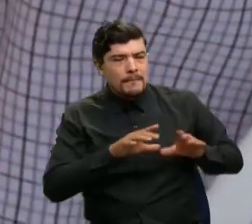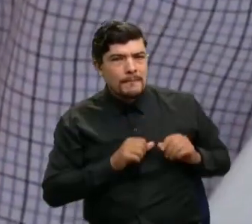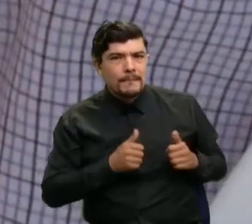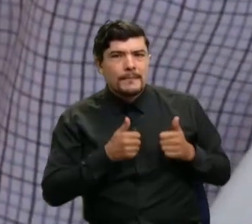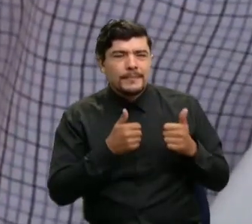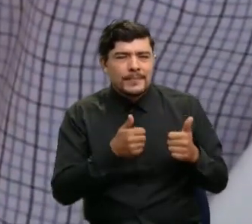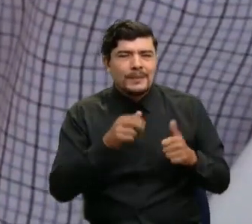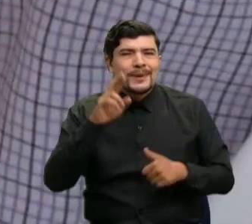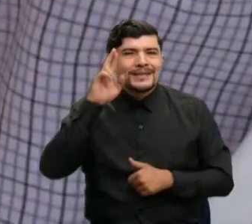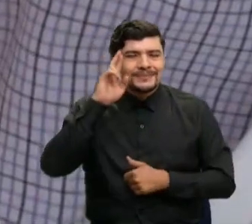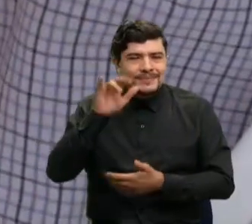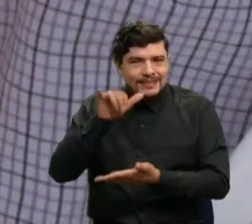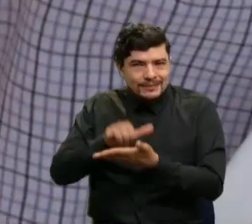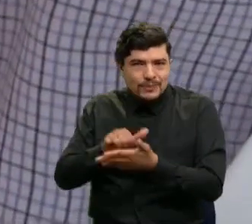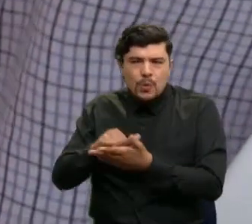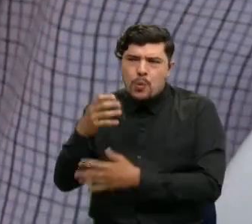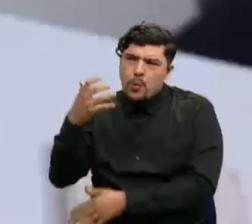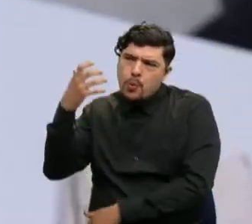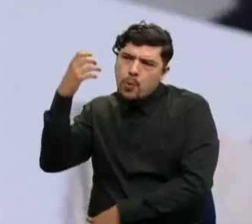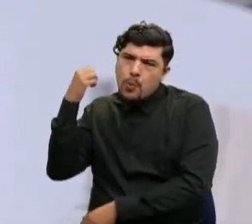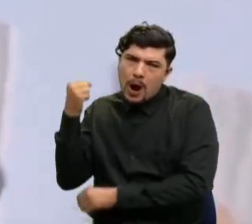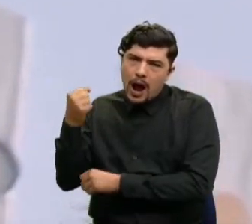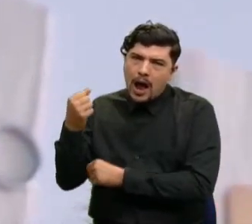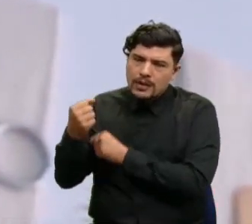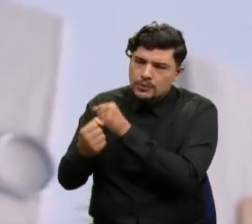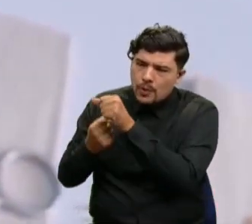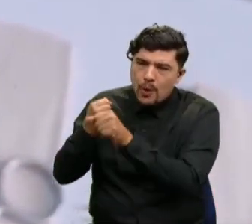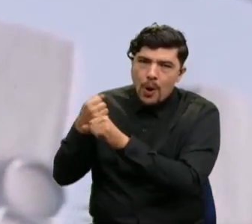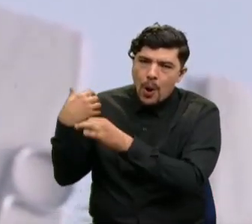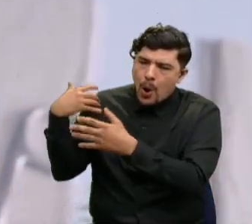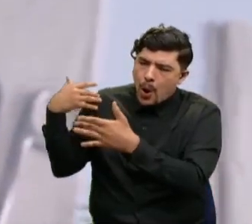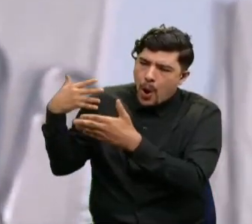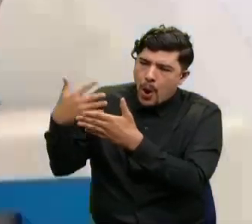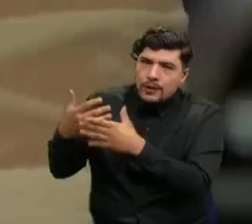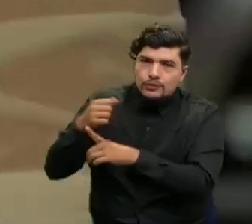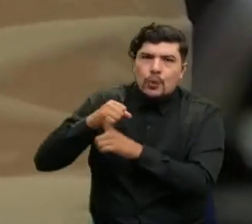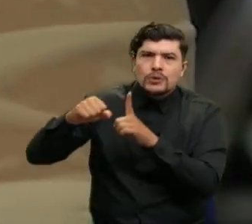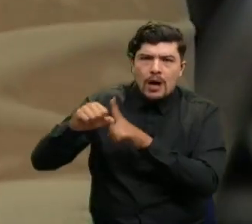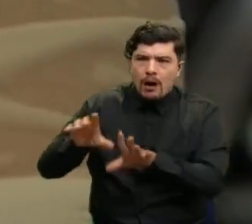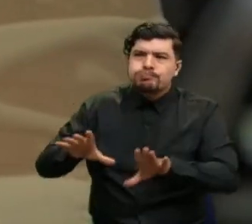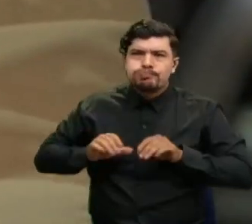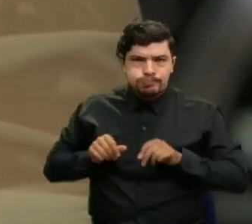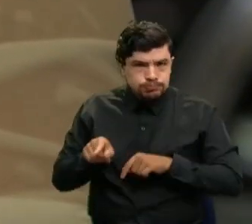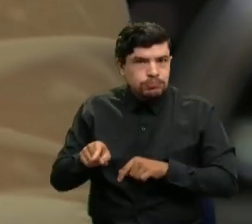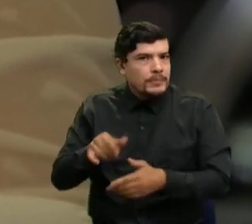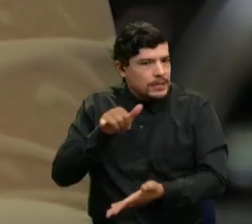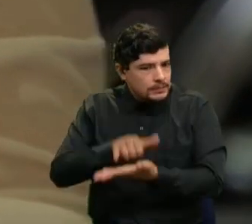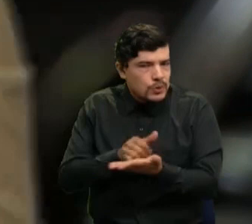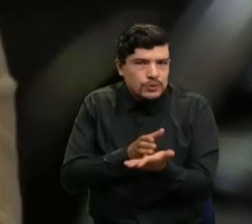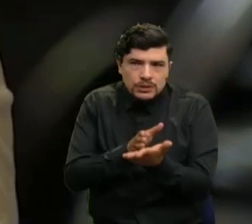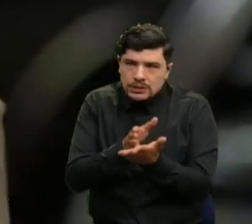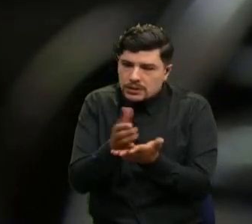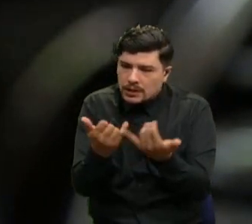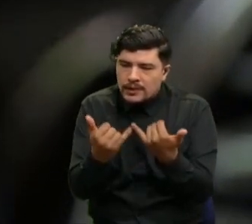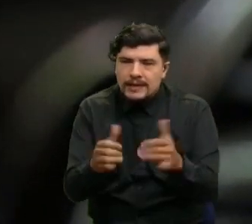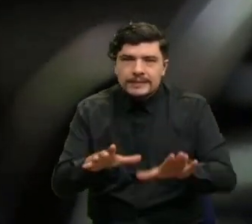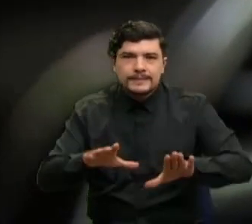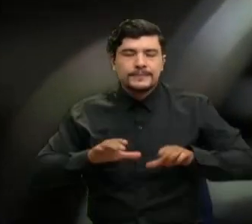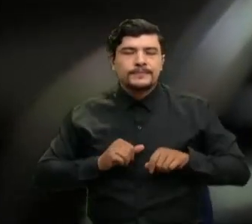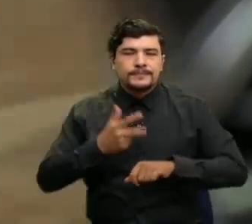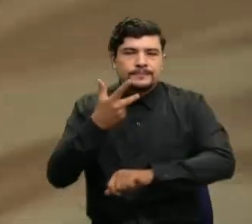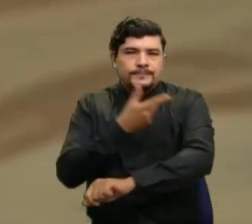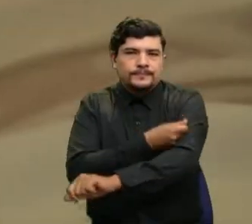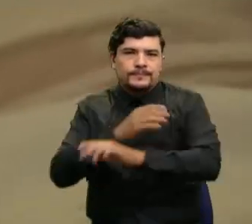retomar esa tradición comunitaria, esa tradición social de vacunarnos. Hoy en día tenemos